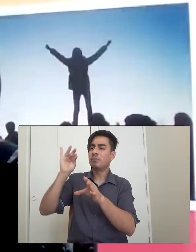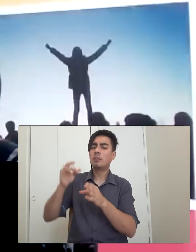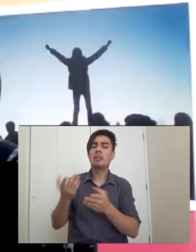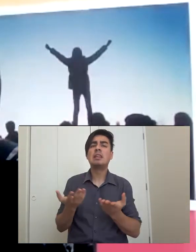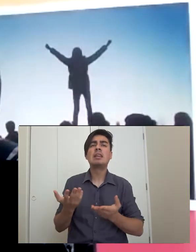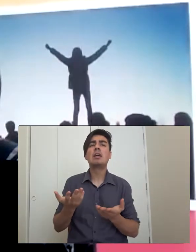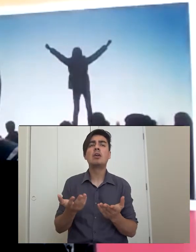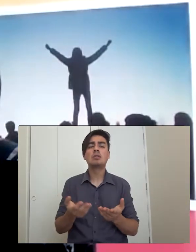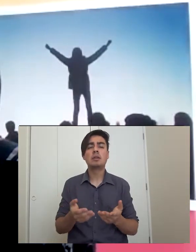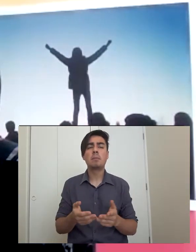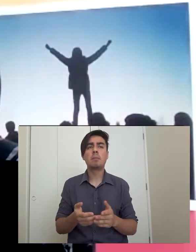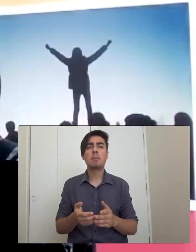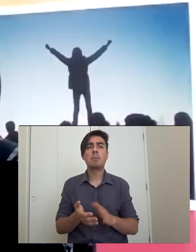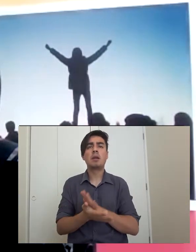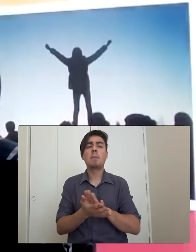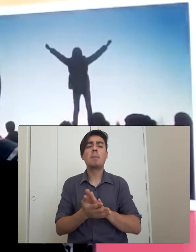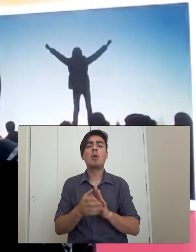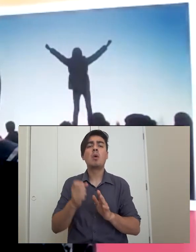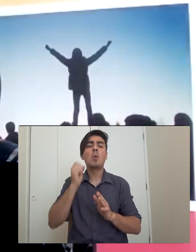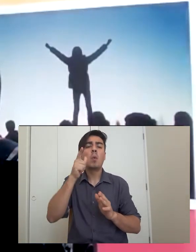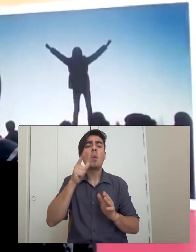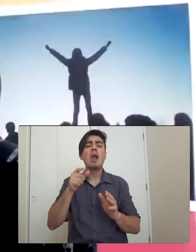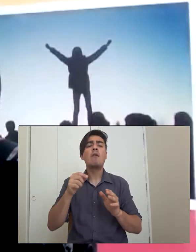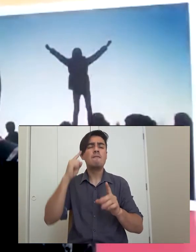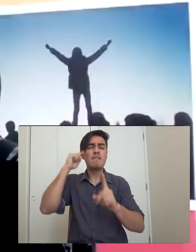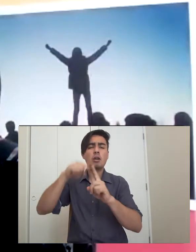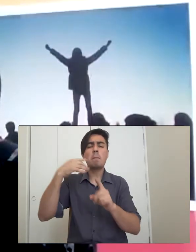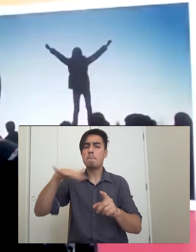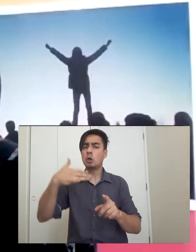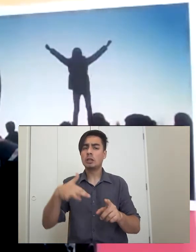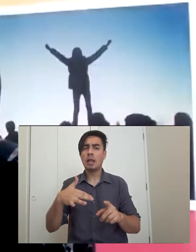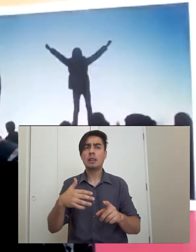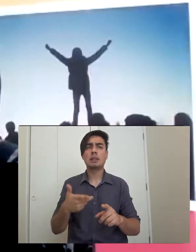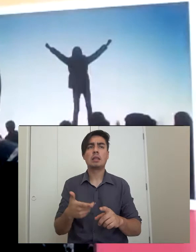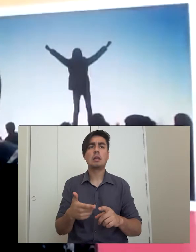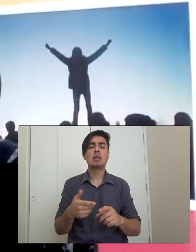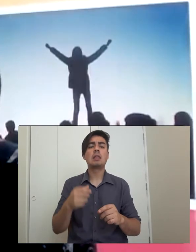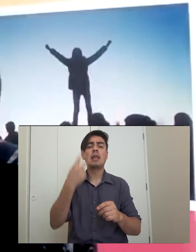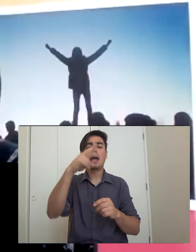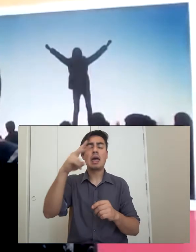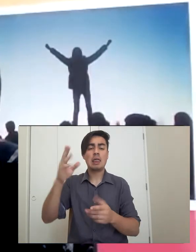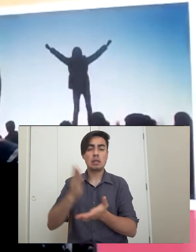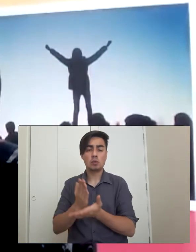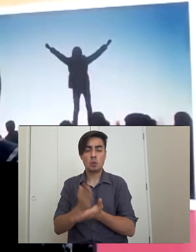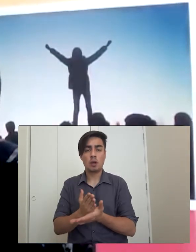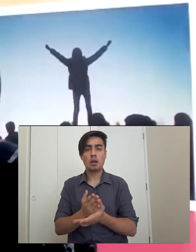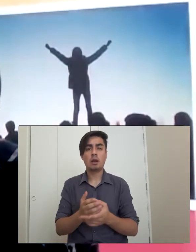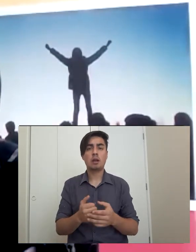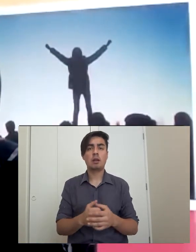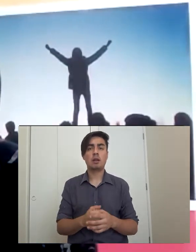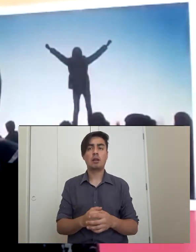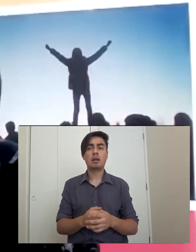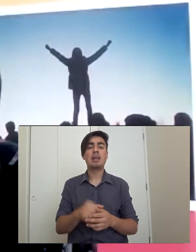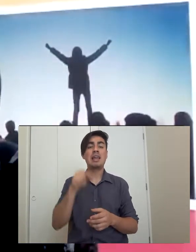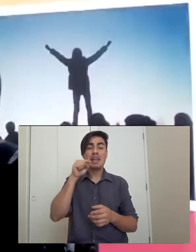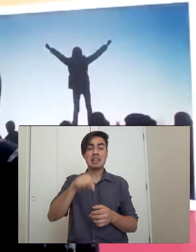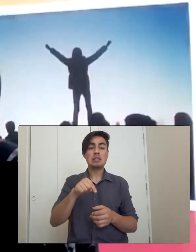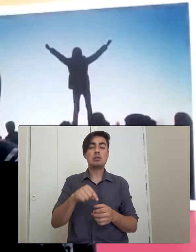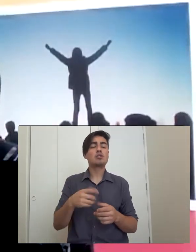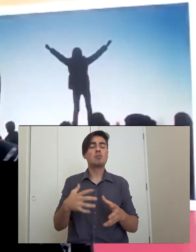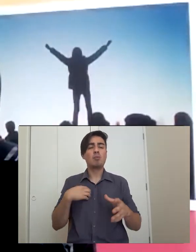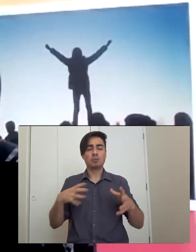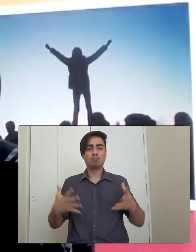hay como factor importante en cada una de las escuelas. Y creo que eso es algo